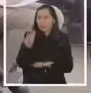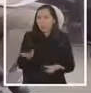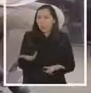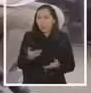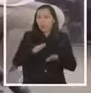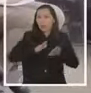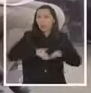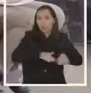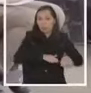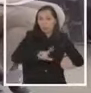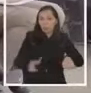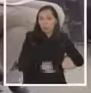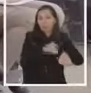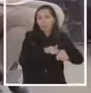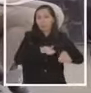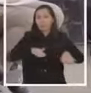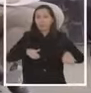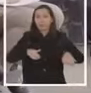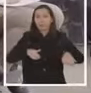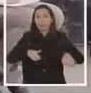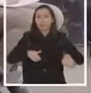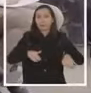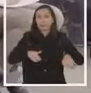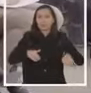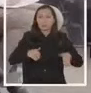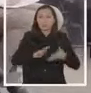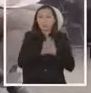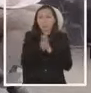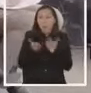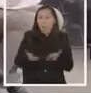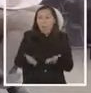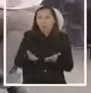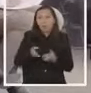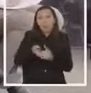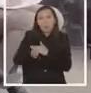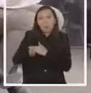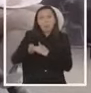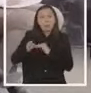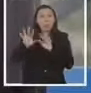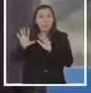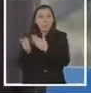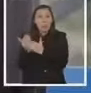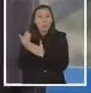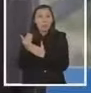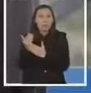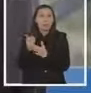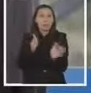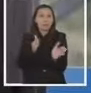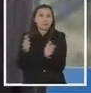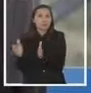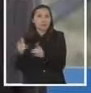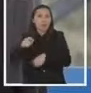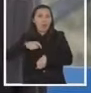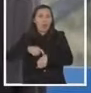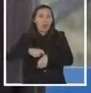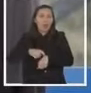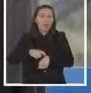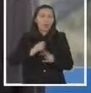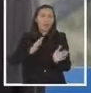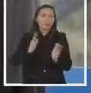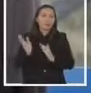los tacos, te tomáis todo. Y como ahora nosotros entramos a las 10 de la mañana,